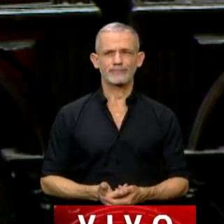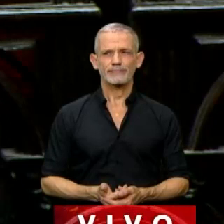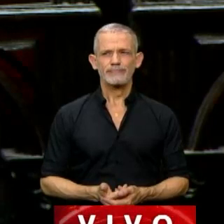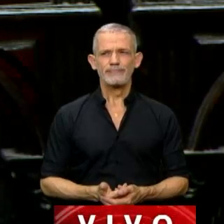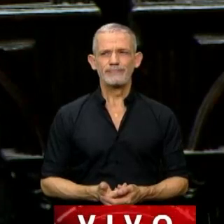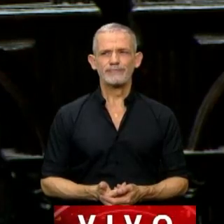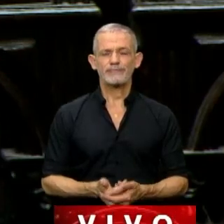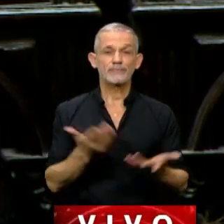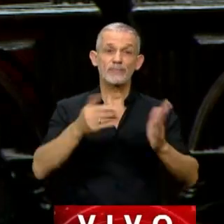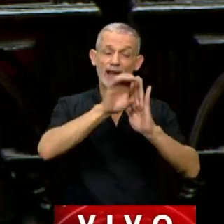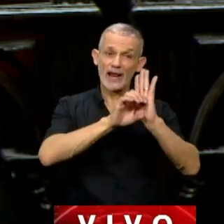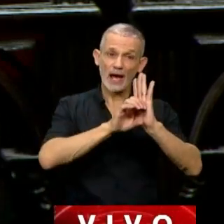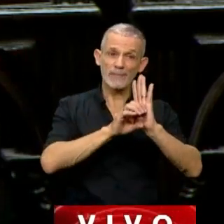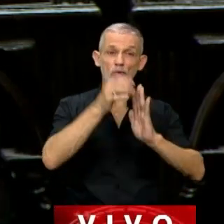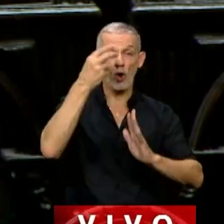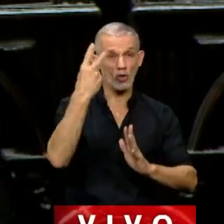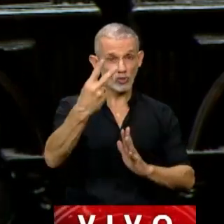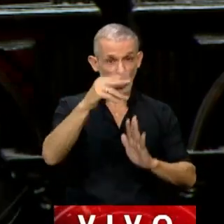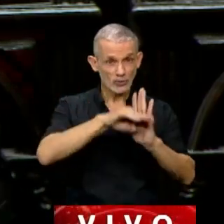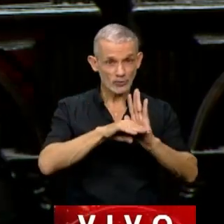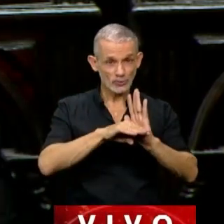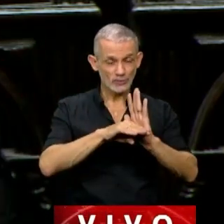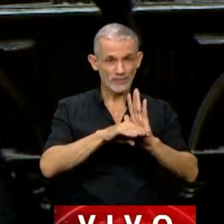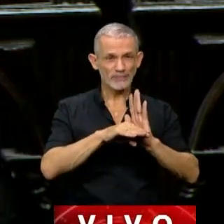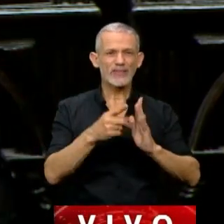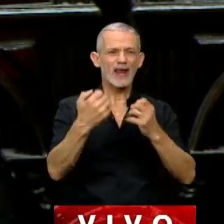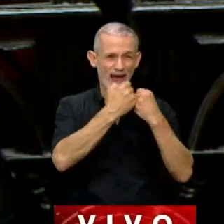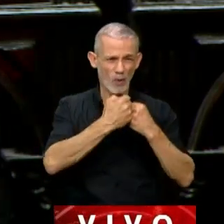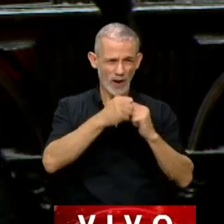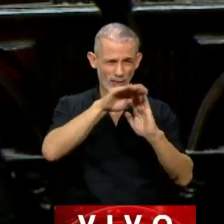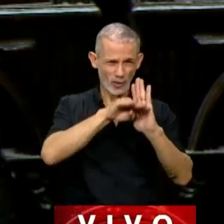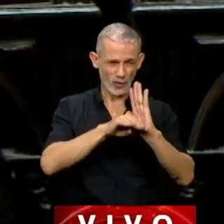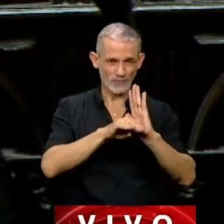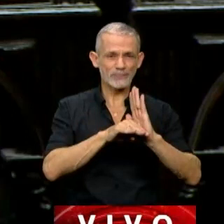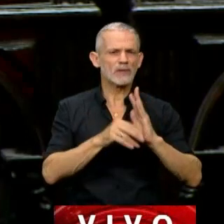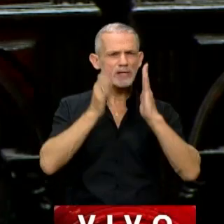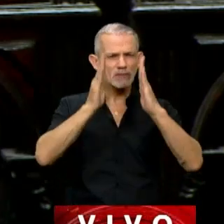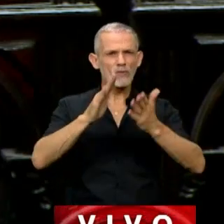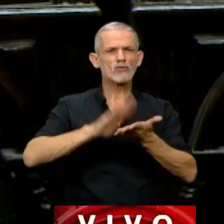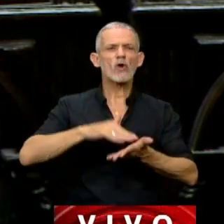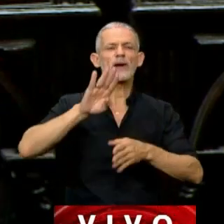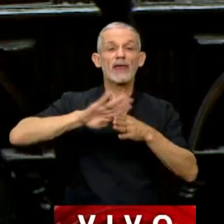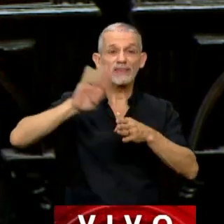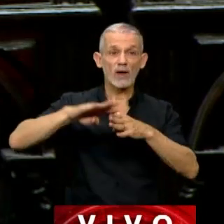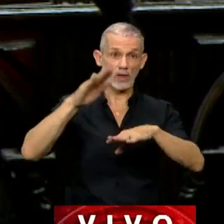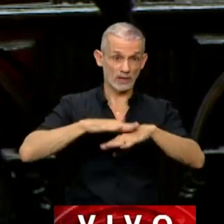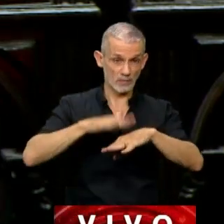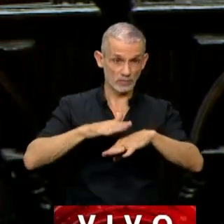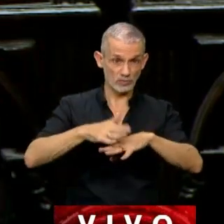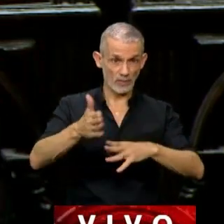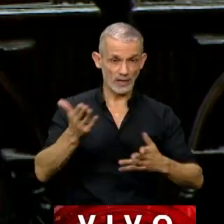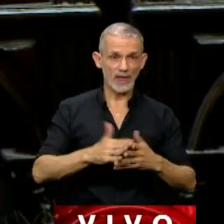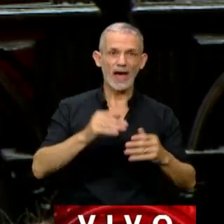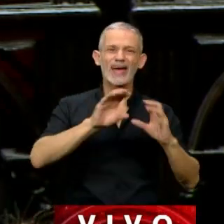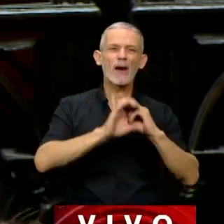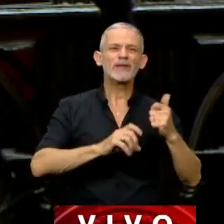en el capítulo 2 del acuerdo dedicado a endeudamiento responsable y el